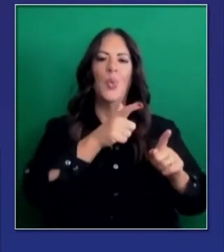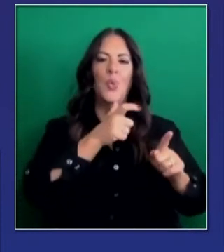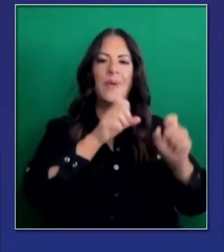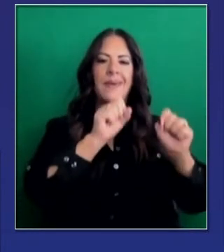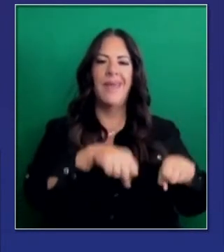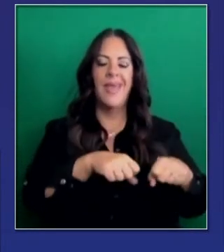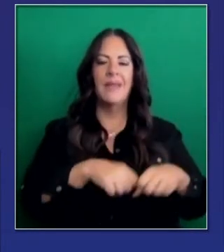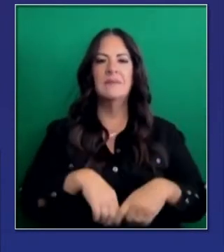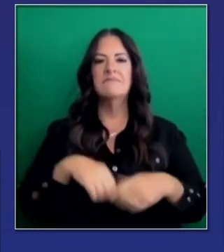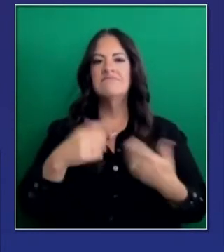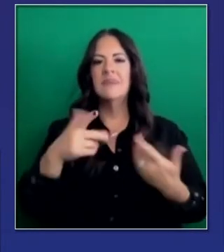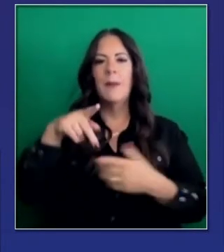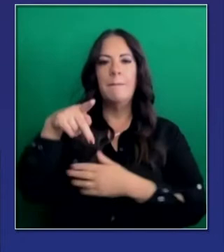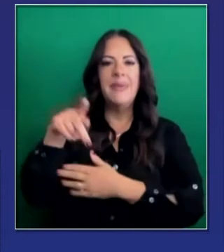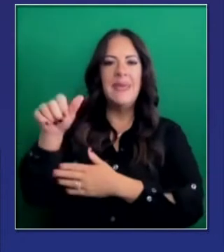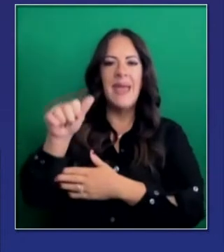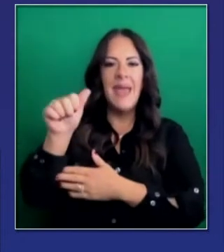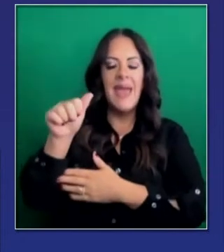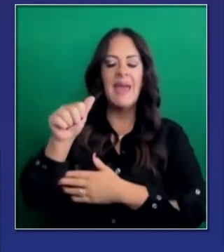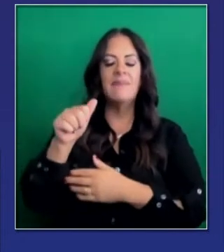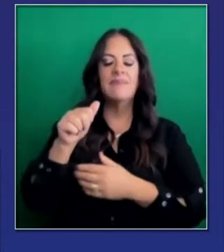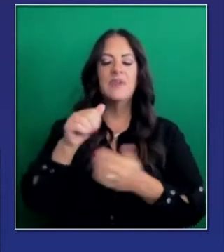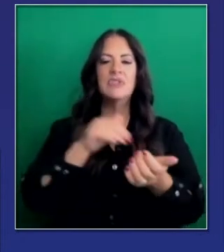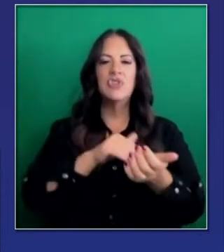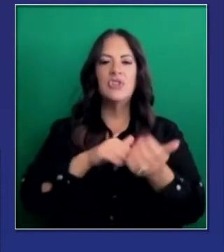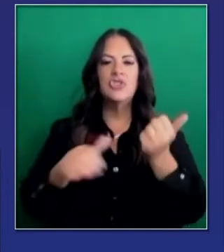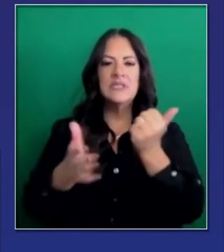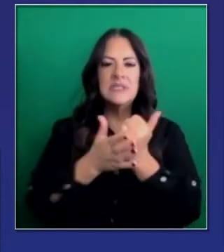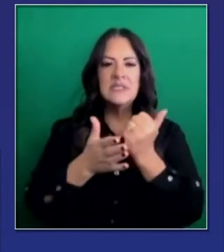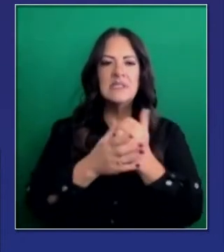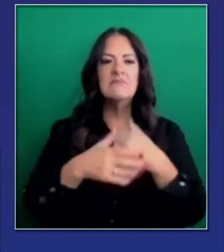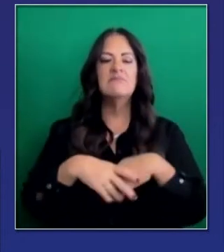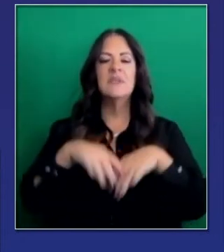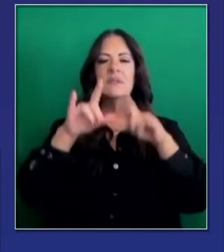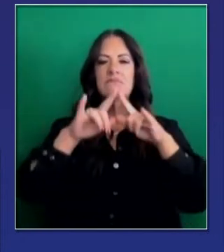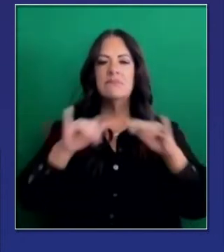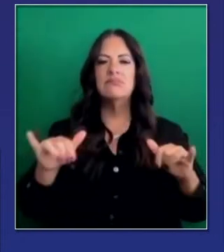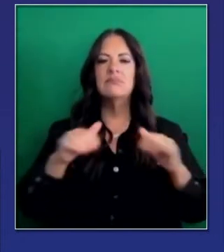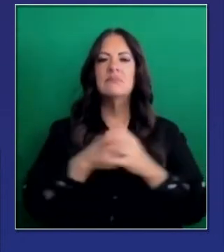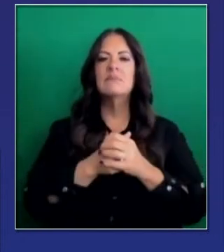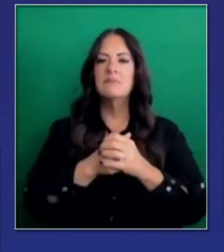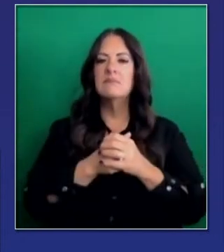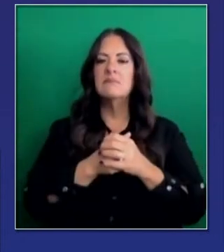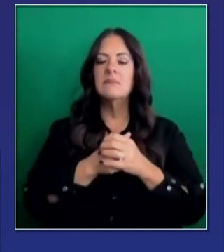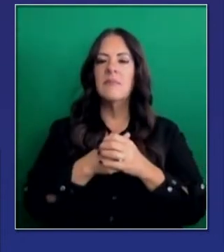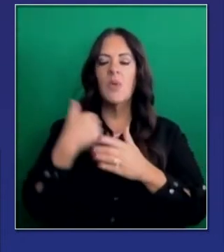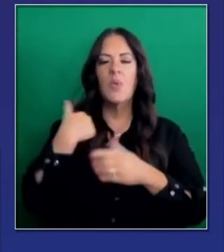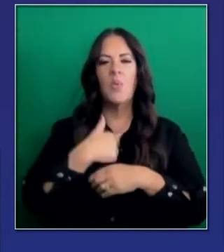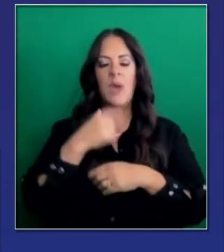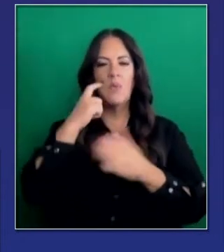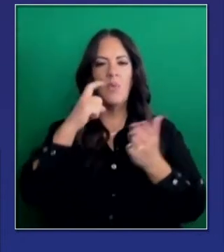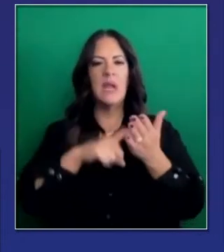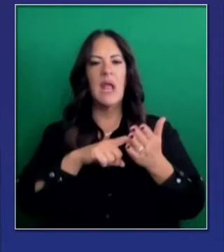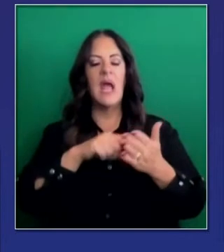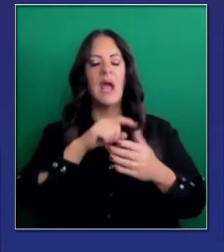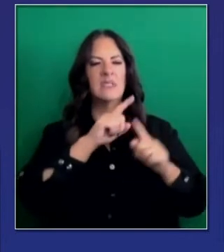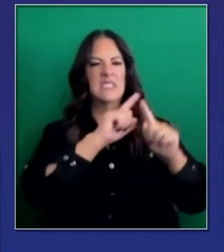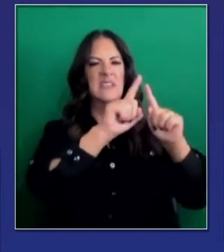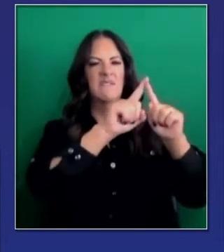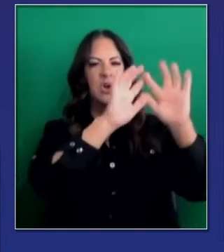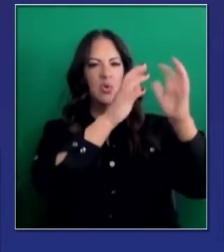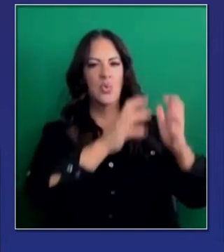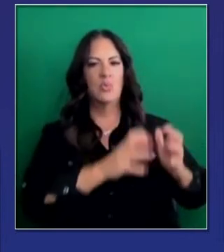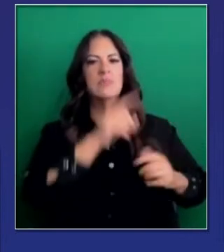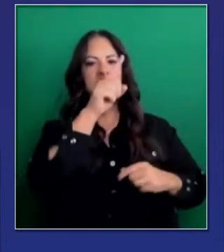asistentes de enfermeras anestesistas etcétera pero reconocemos que hay mucha gente más que también necesita esa habilidad por eso